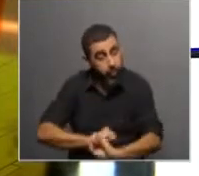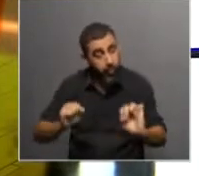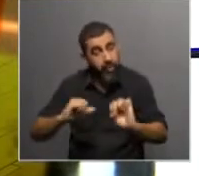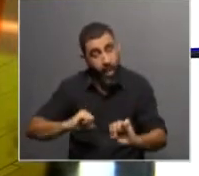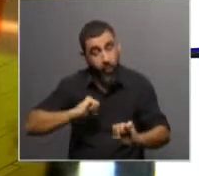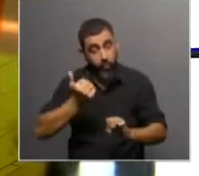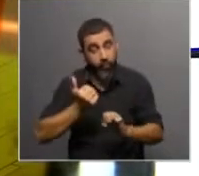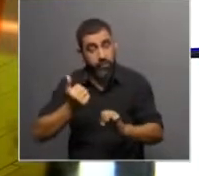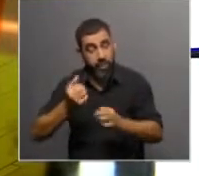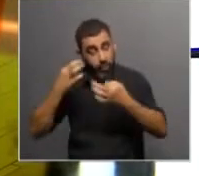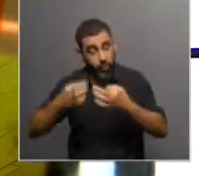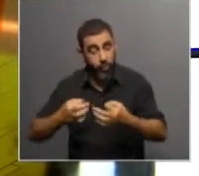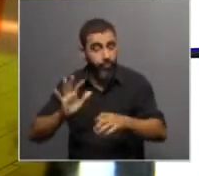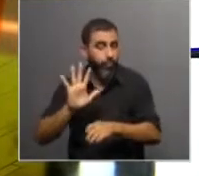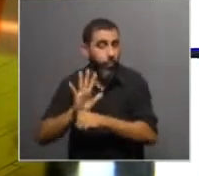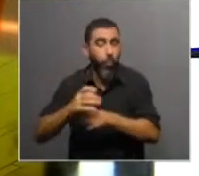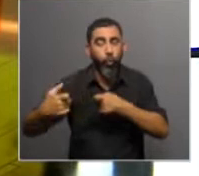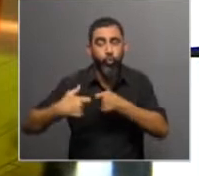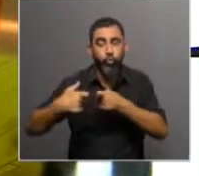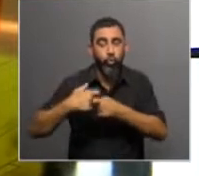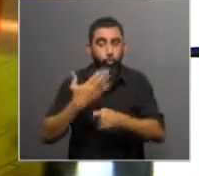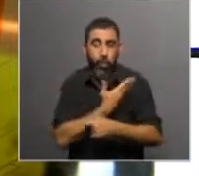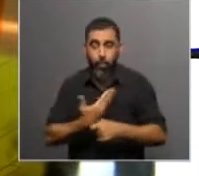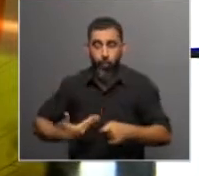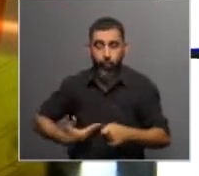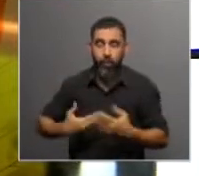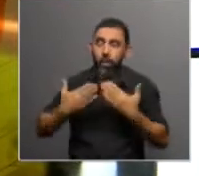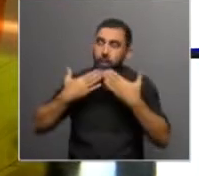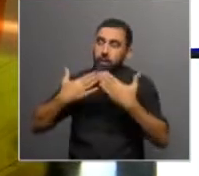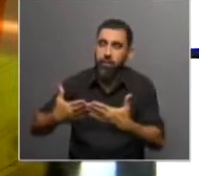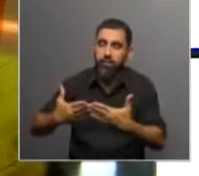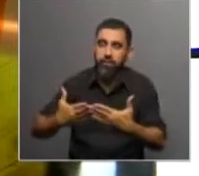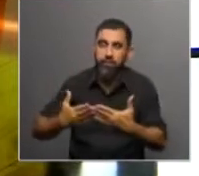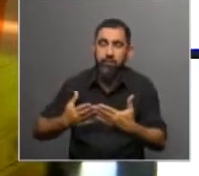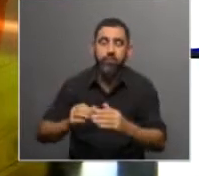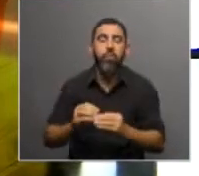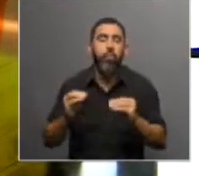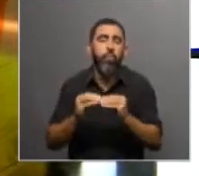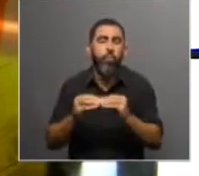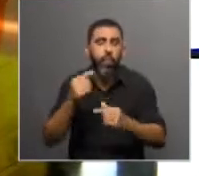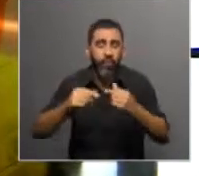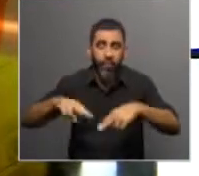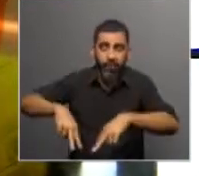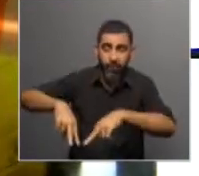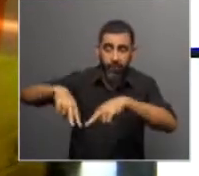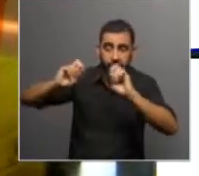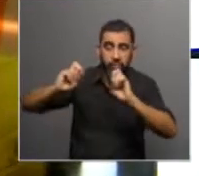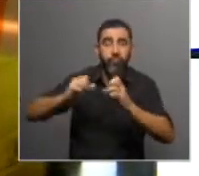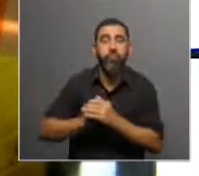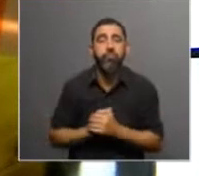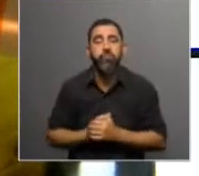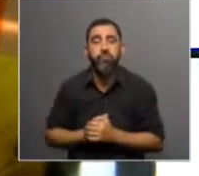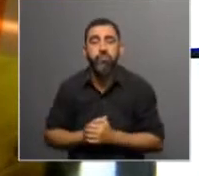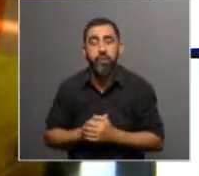definitiva termine siendo un aliado en el proceso? Le agradecemos mucho a Arturo Martí, quien es investigador del departamento